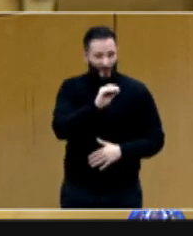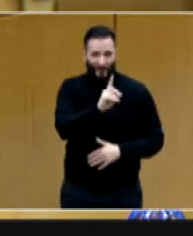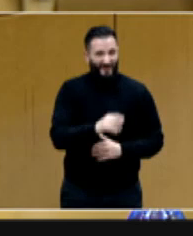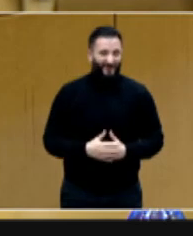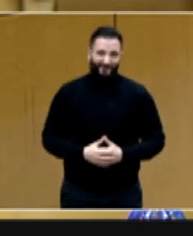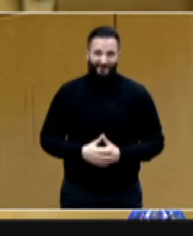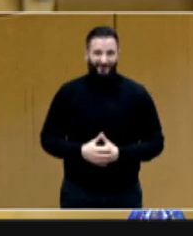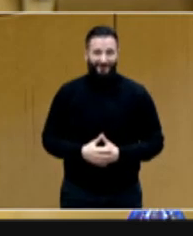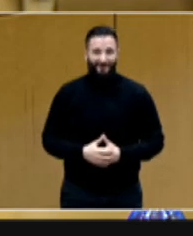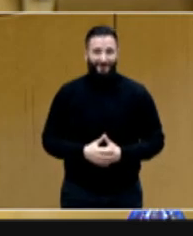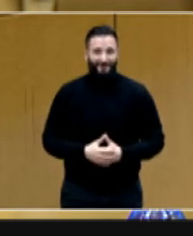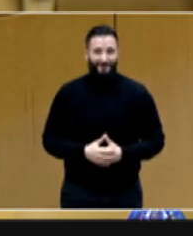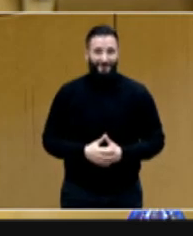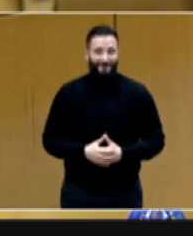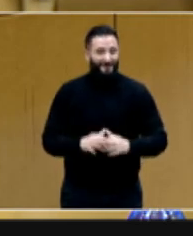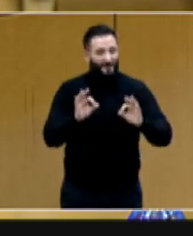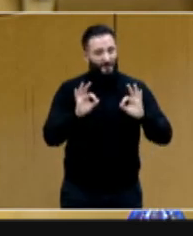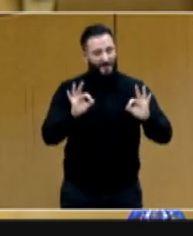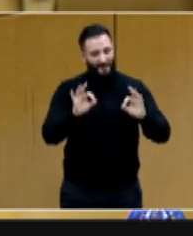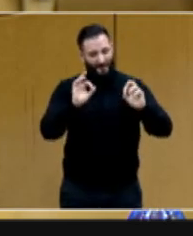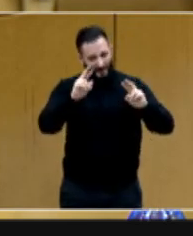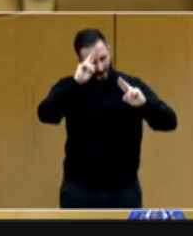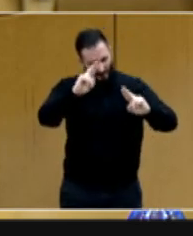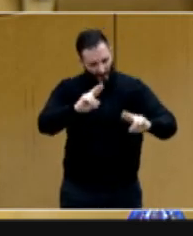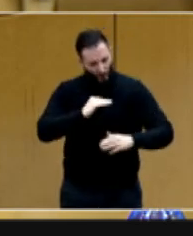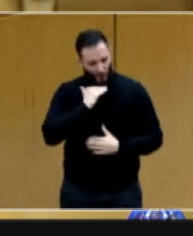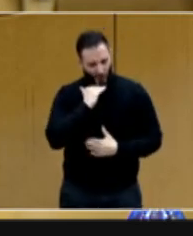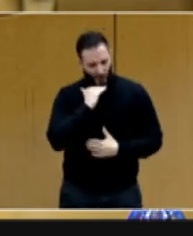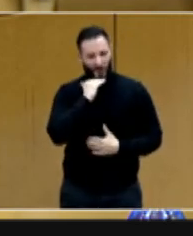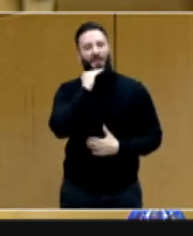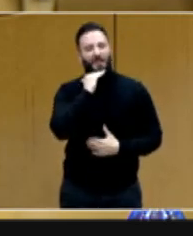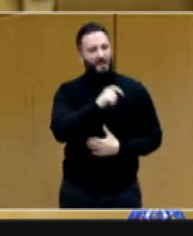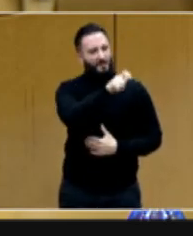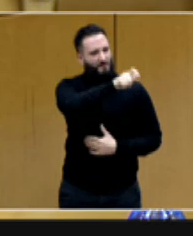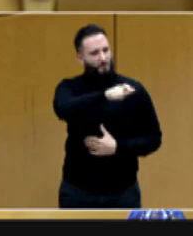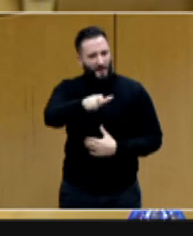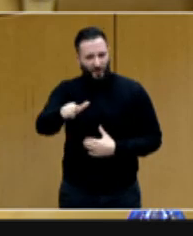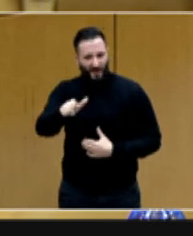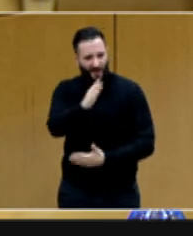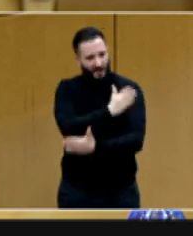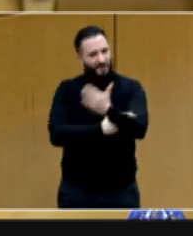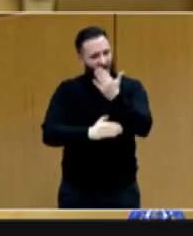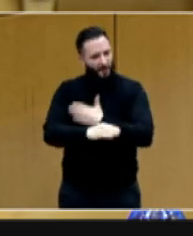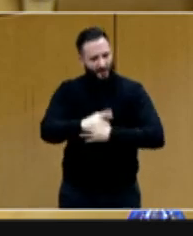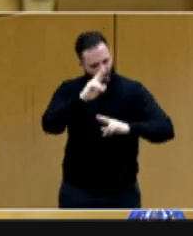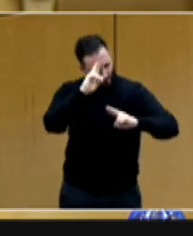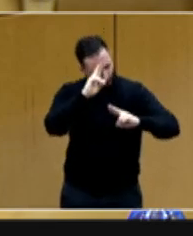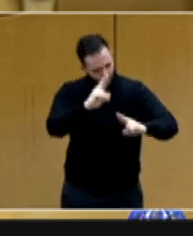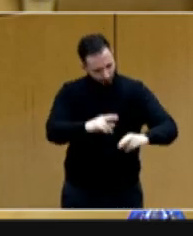a la dignidad de la persona con discapacidad